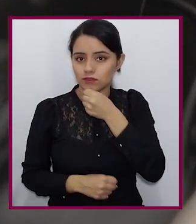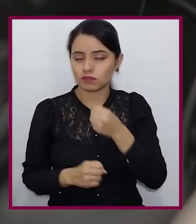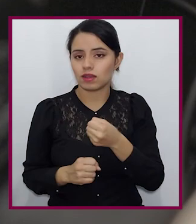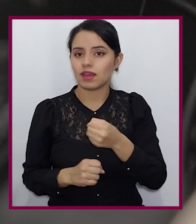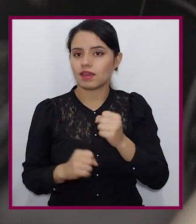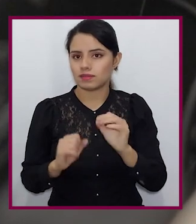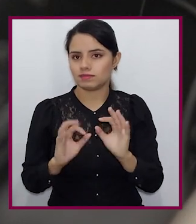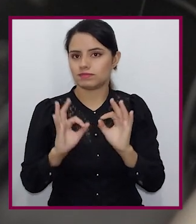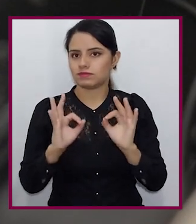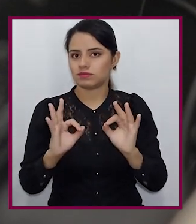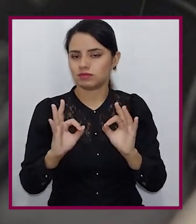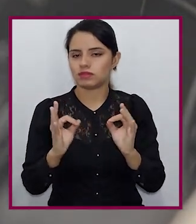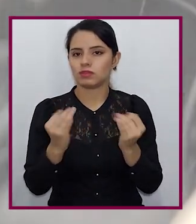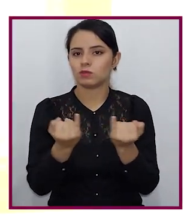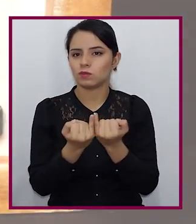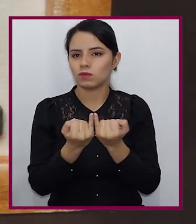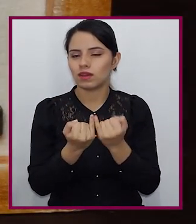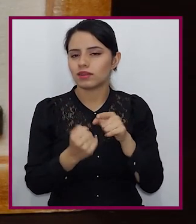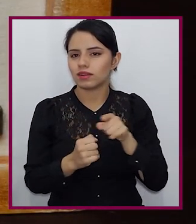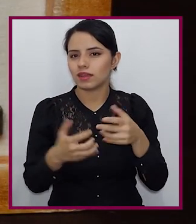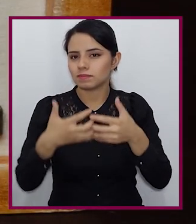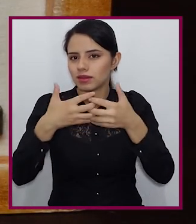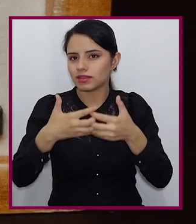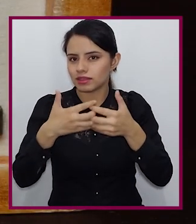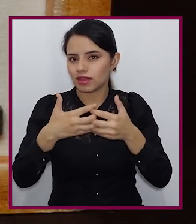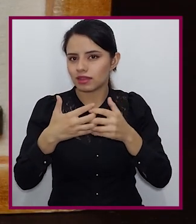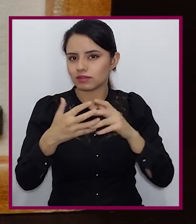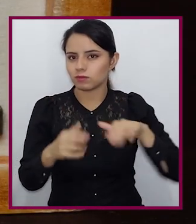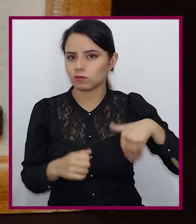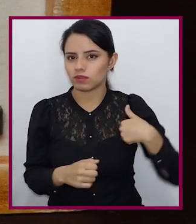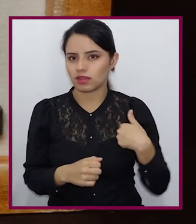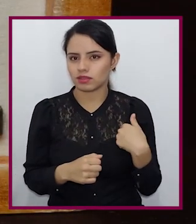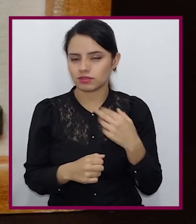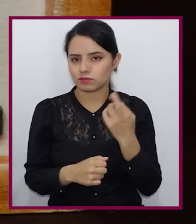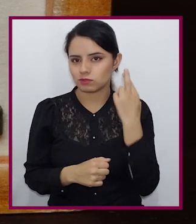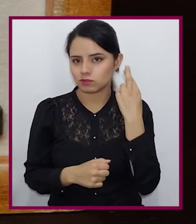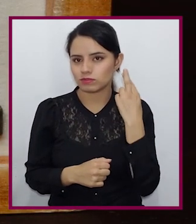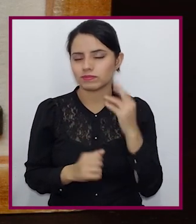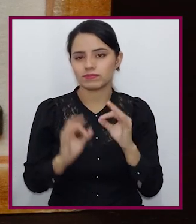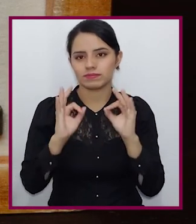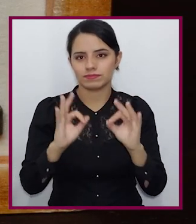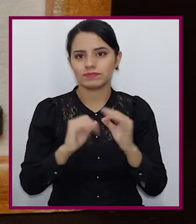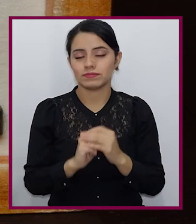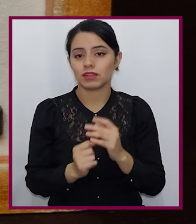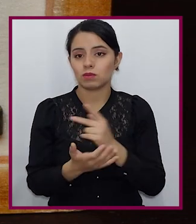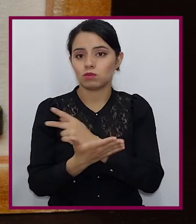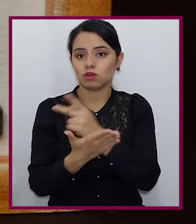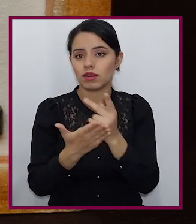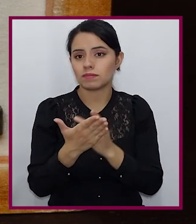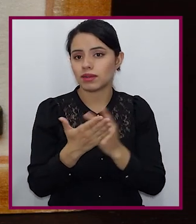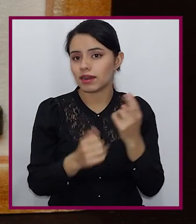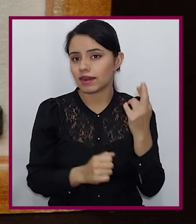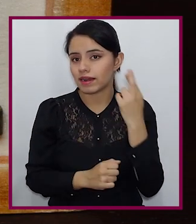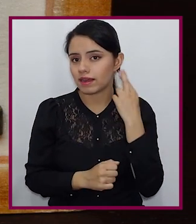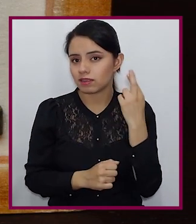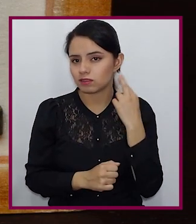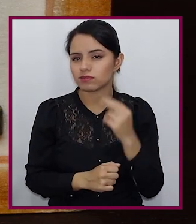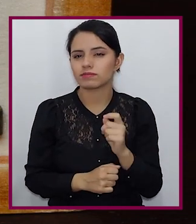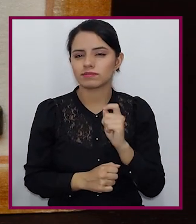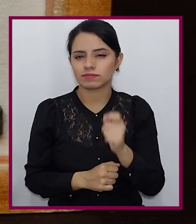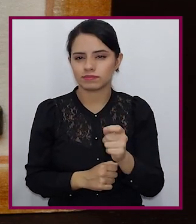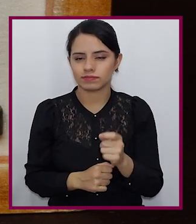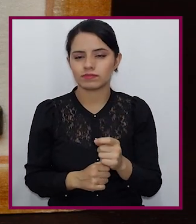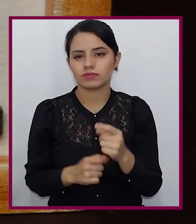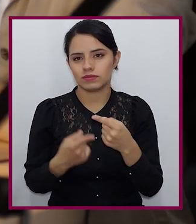grabadora. La diferencia entre un podcast y un programa de radio es muy sencillo. Un programa de radio normalmente está alimentado